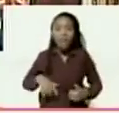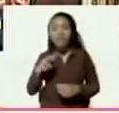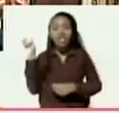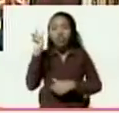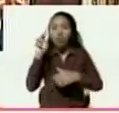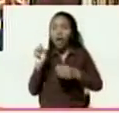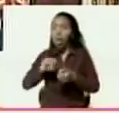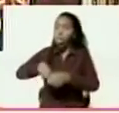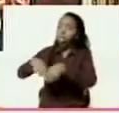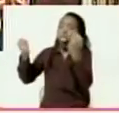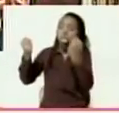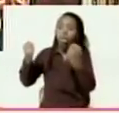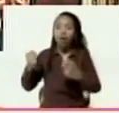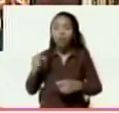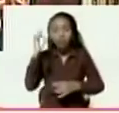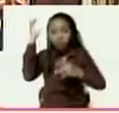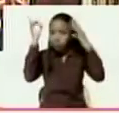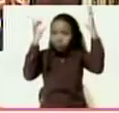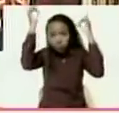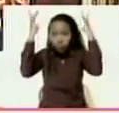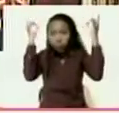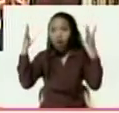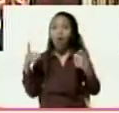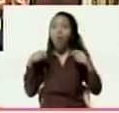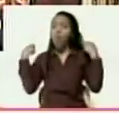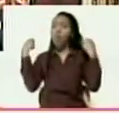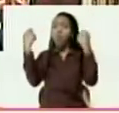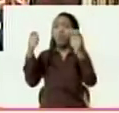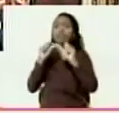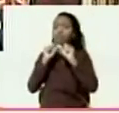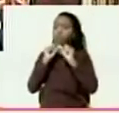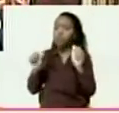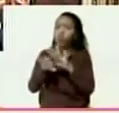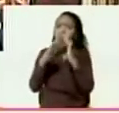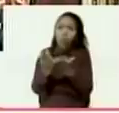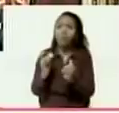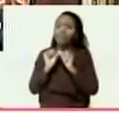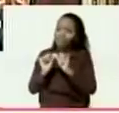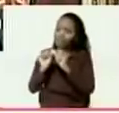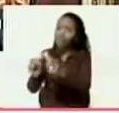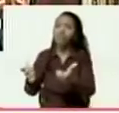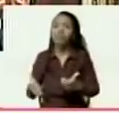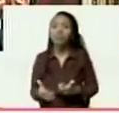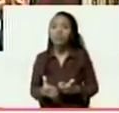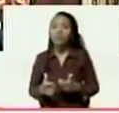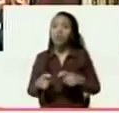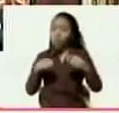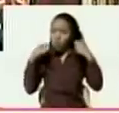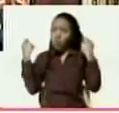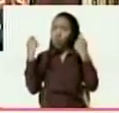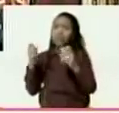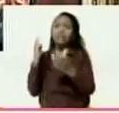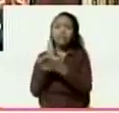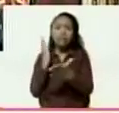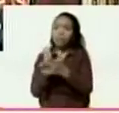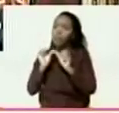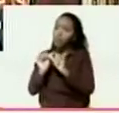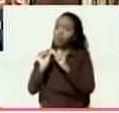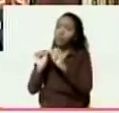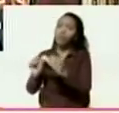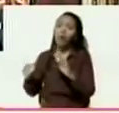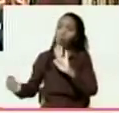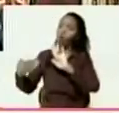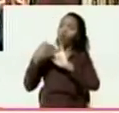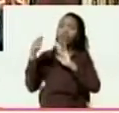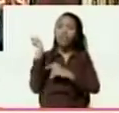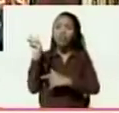destruida. Es una campaña mundial permanente. Es una campaña permanente contra